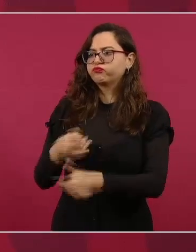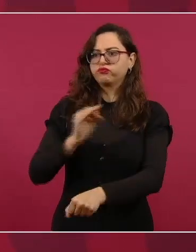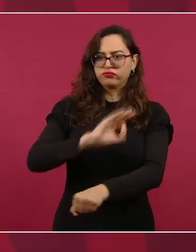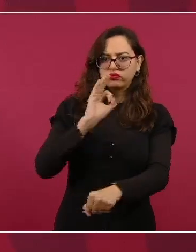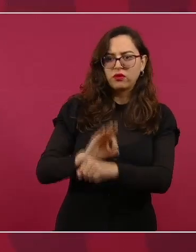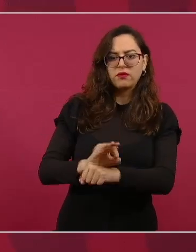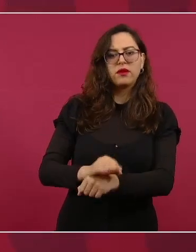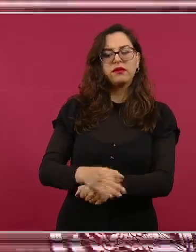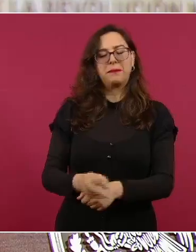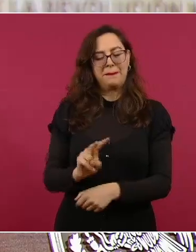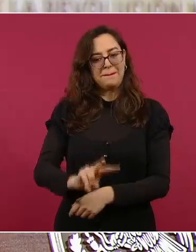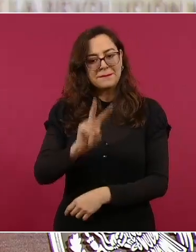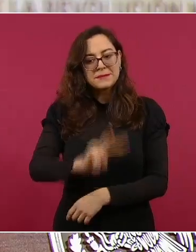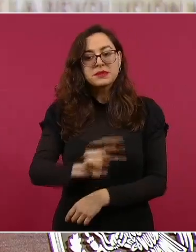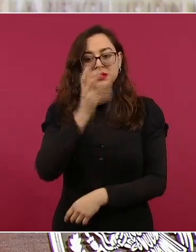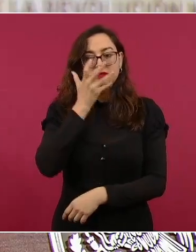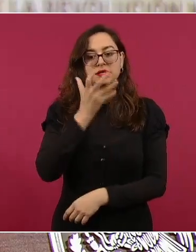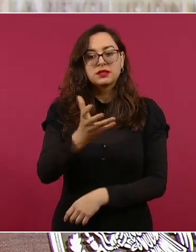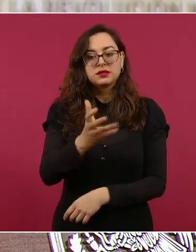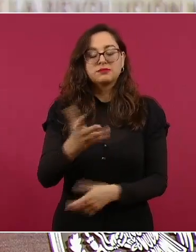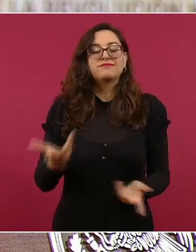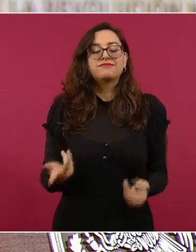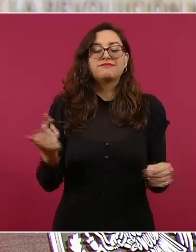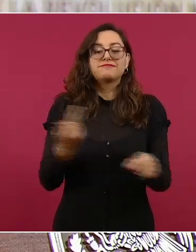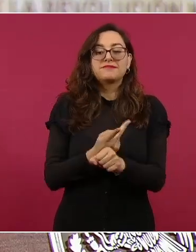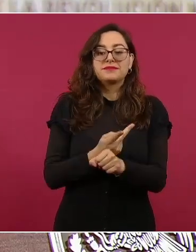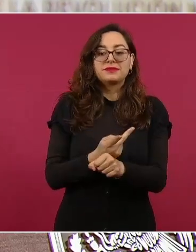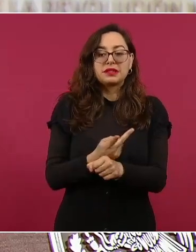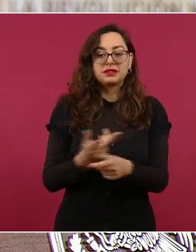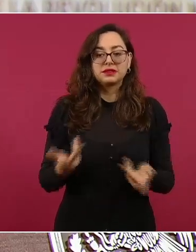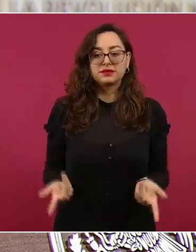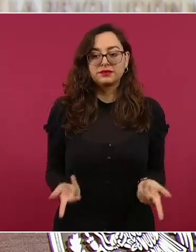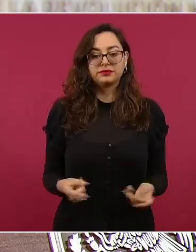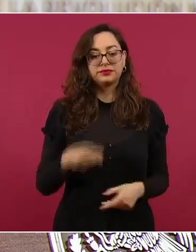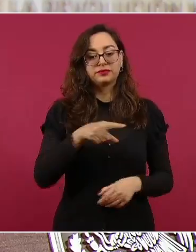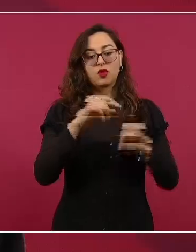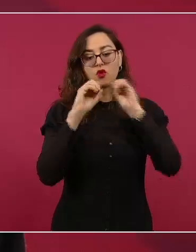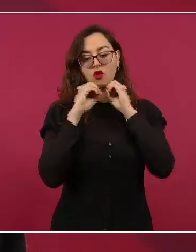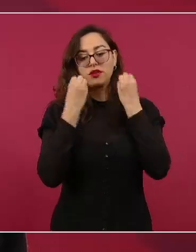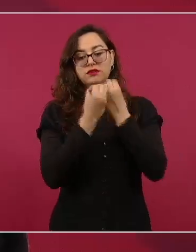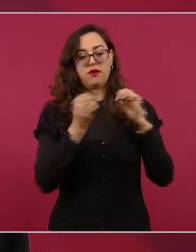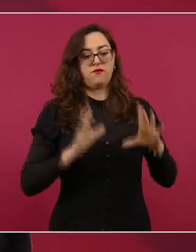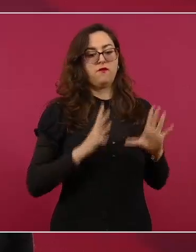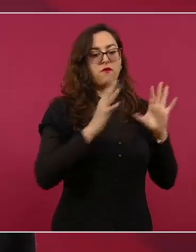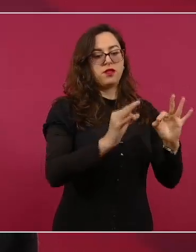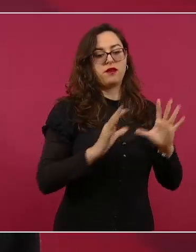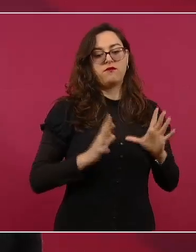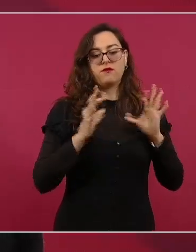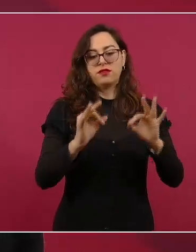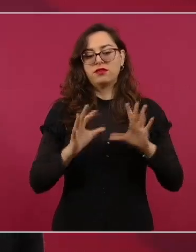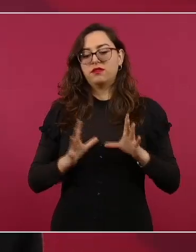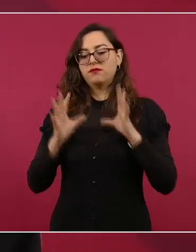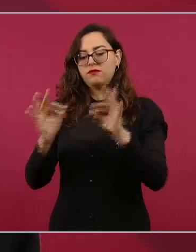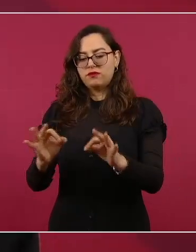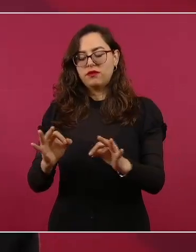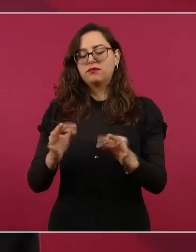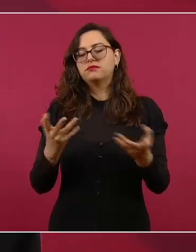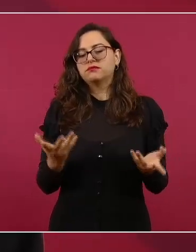porque se crearon muchos de estos organismos